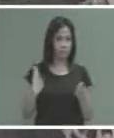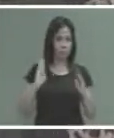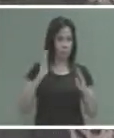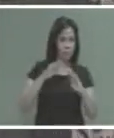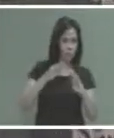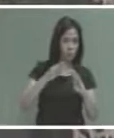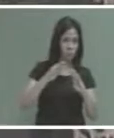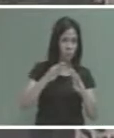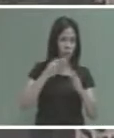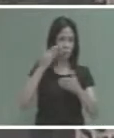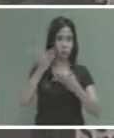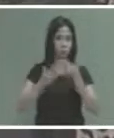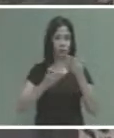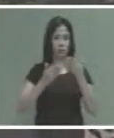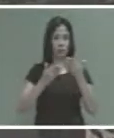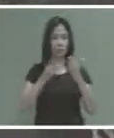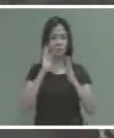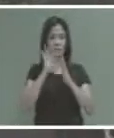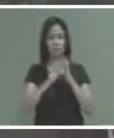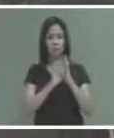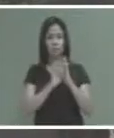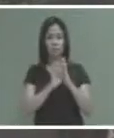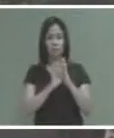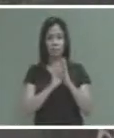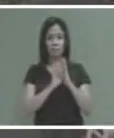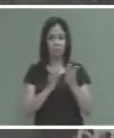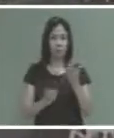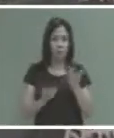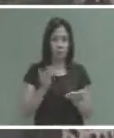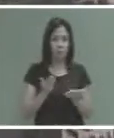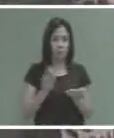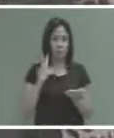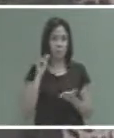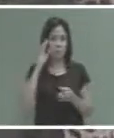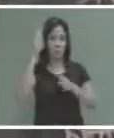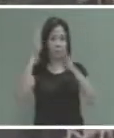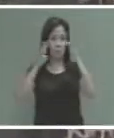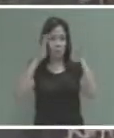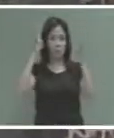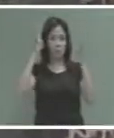tiempo, no hubiera sido un pintor, no hubiera sido un empresario.